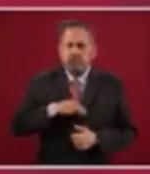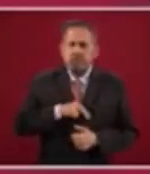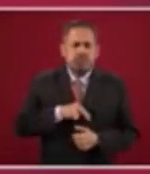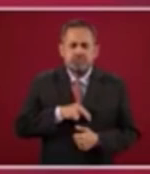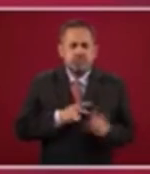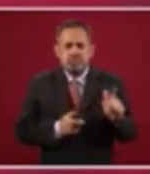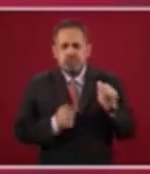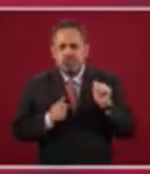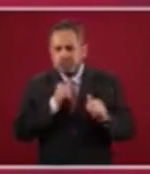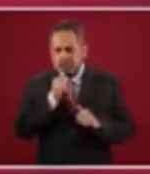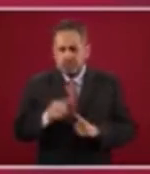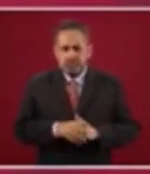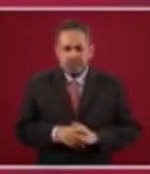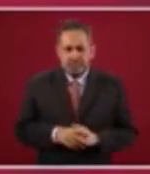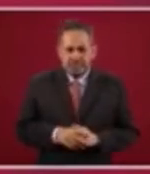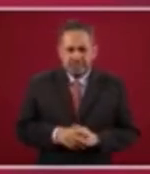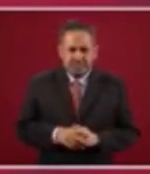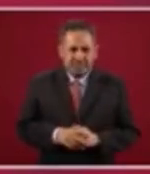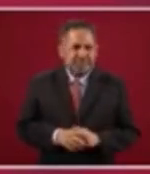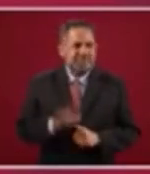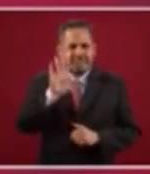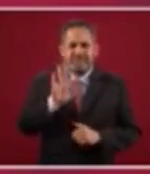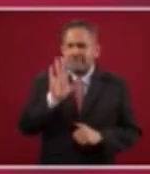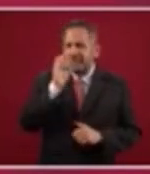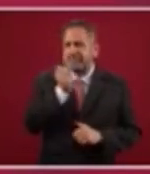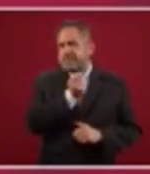parece que dan una